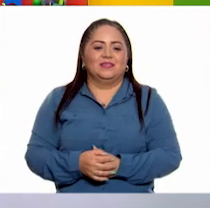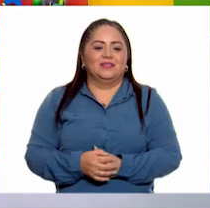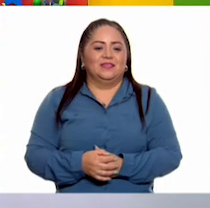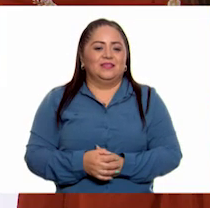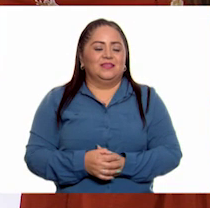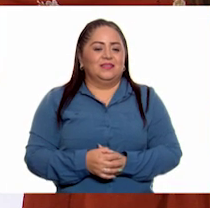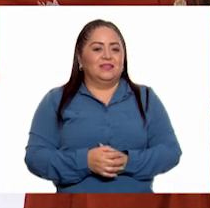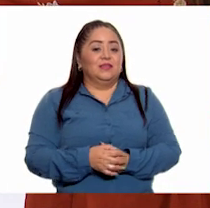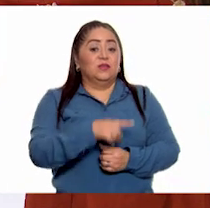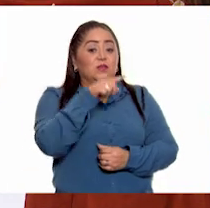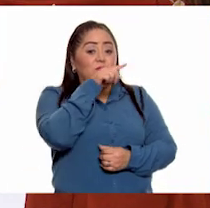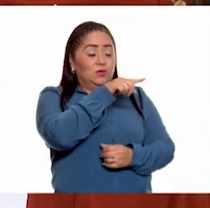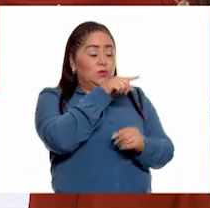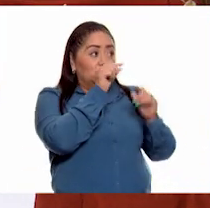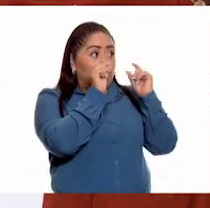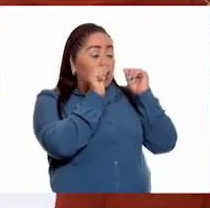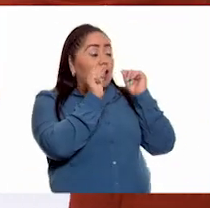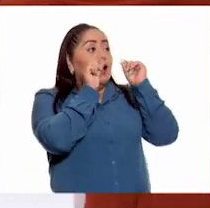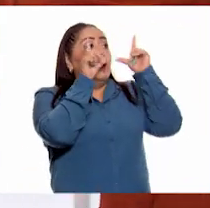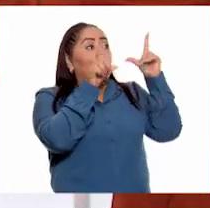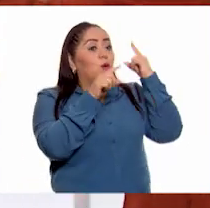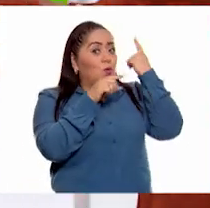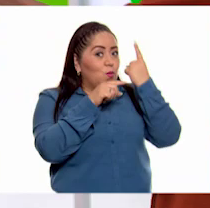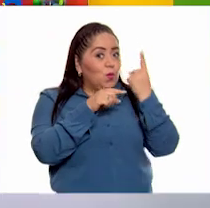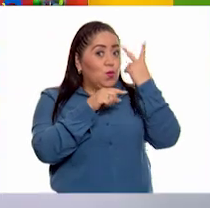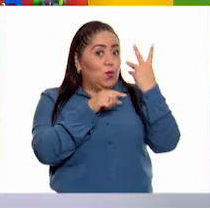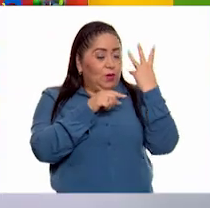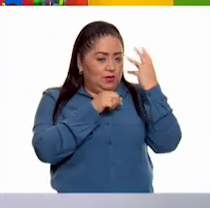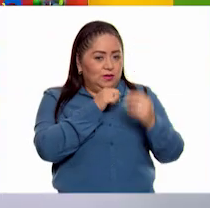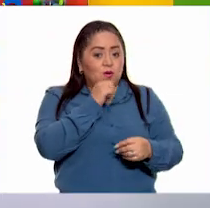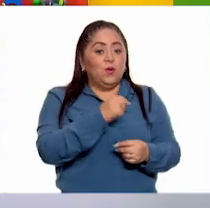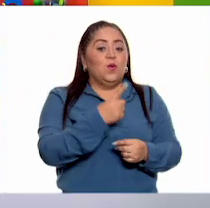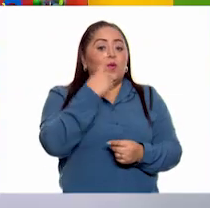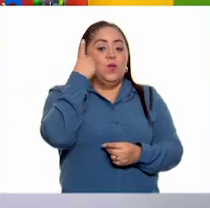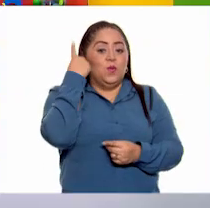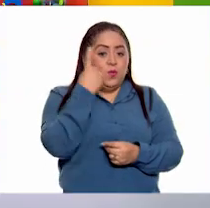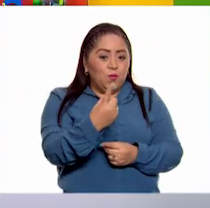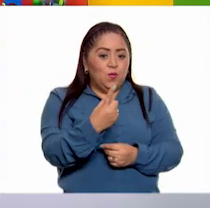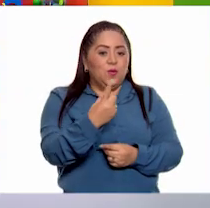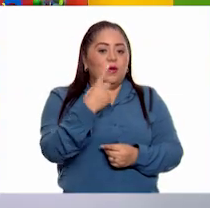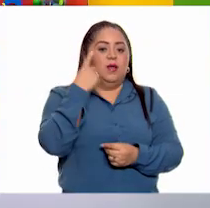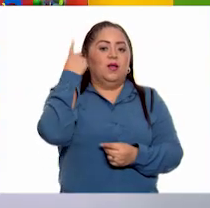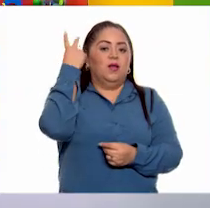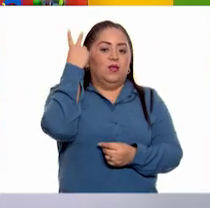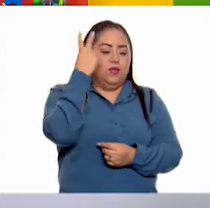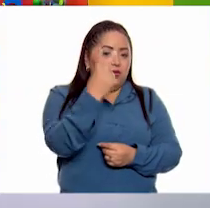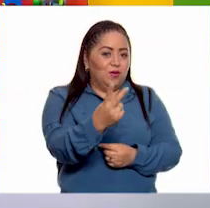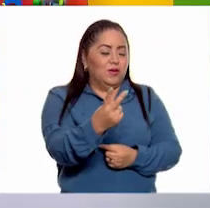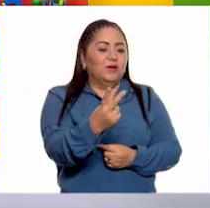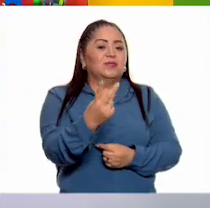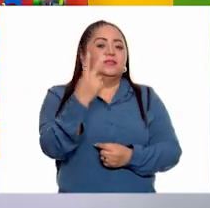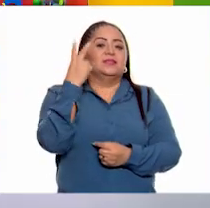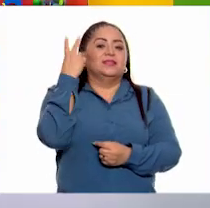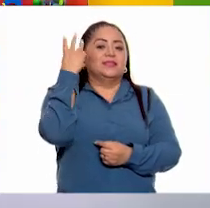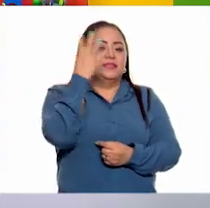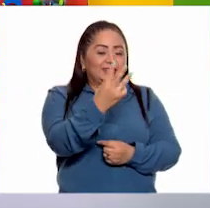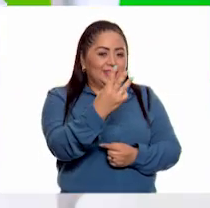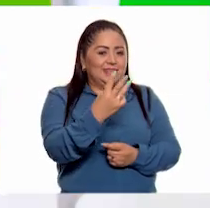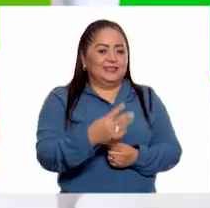tres vas a abrir los ojos, ¿eh? Espérate. Sí. Y dice... ¡Una,